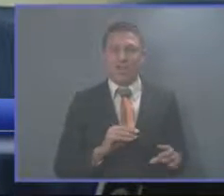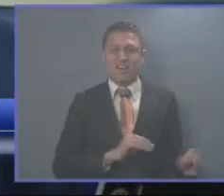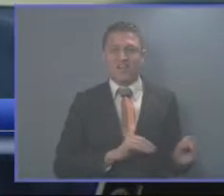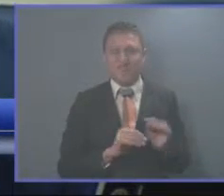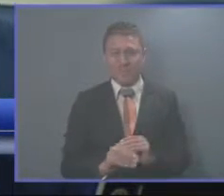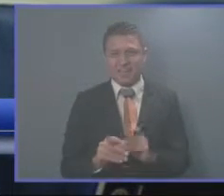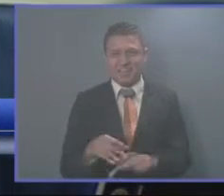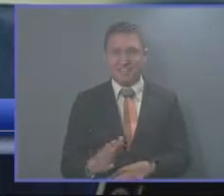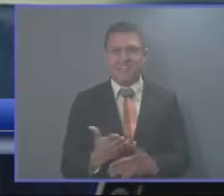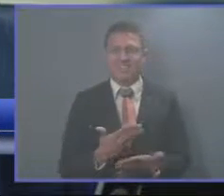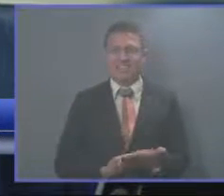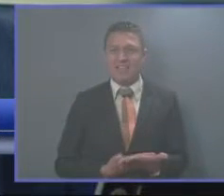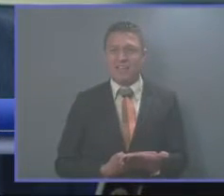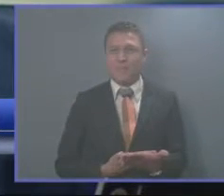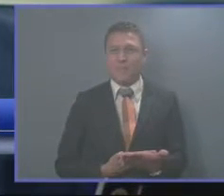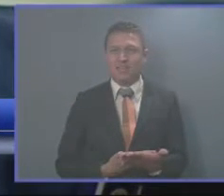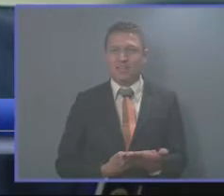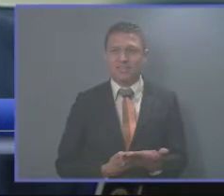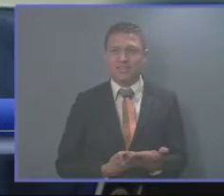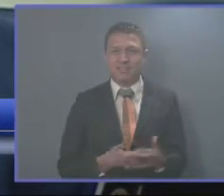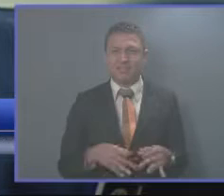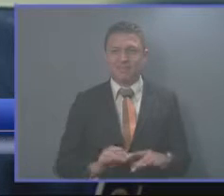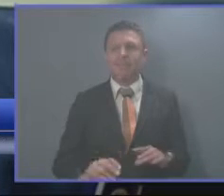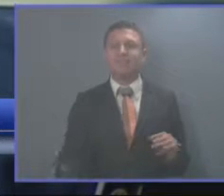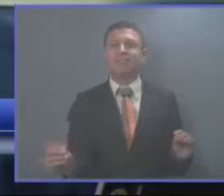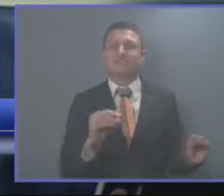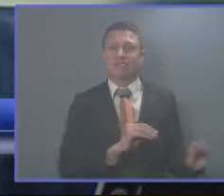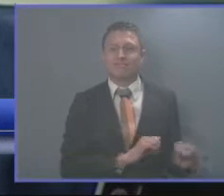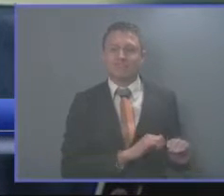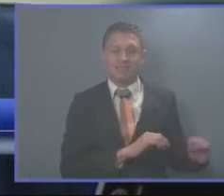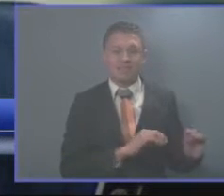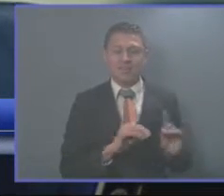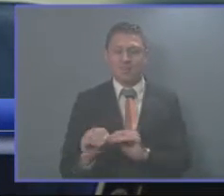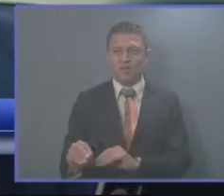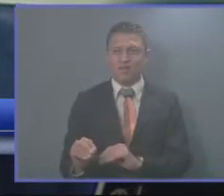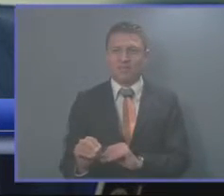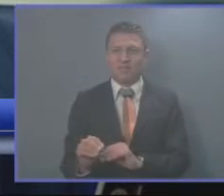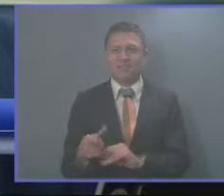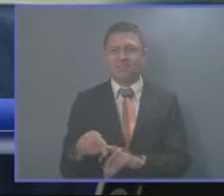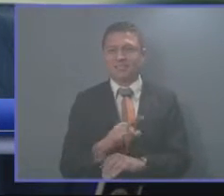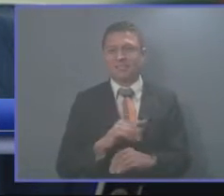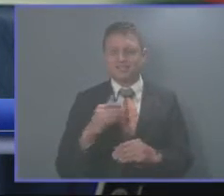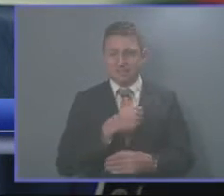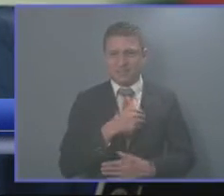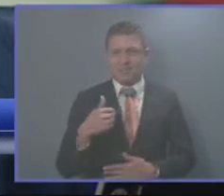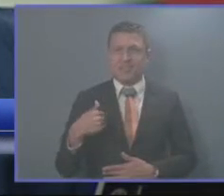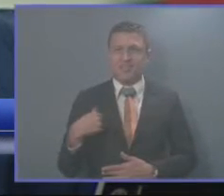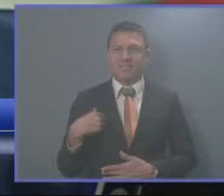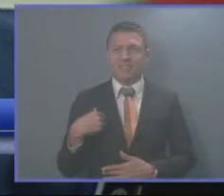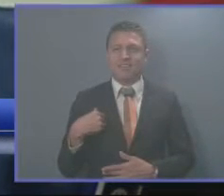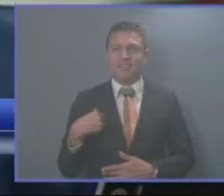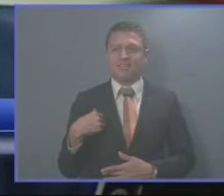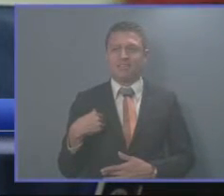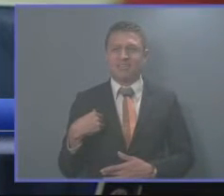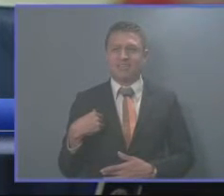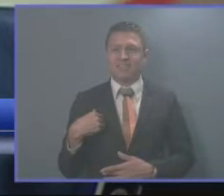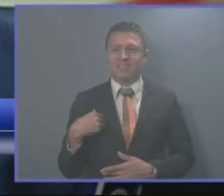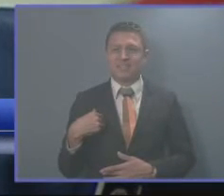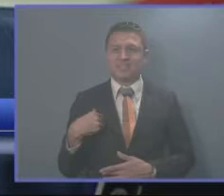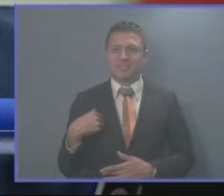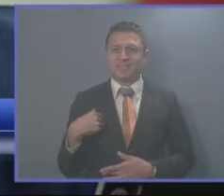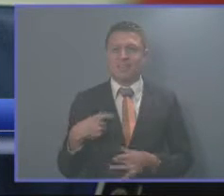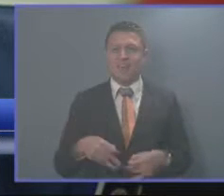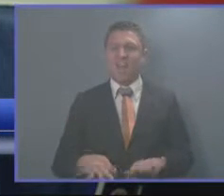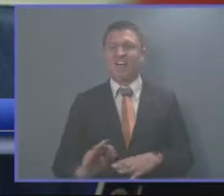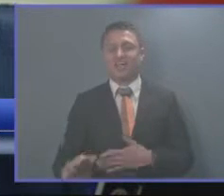significa que es un recomendable para el ministro de Obras Públicas, pero más que todo para cumplirle a la población de